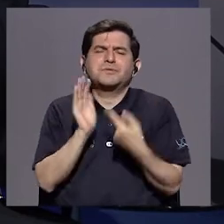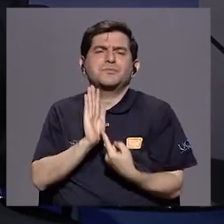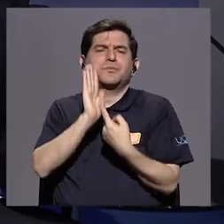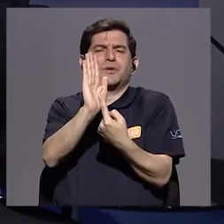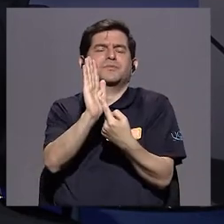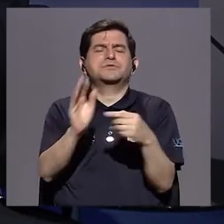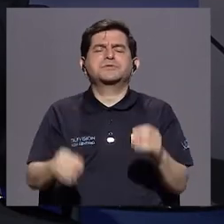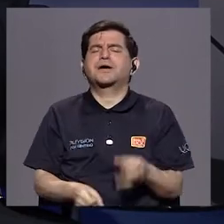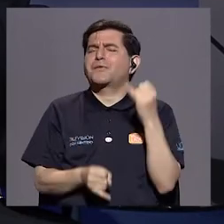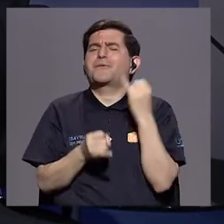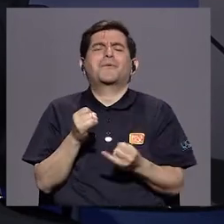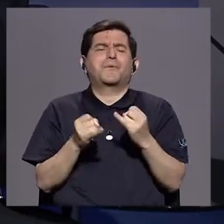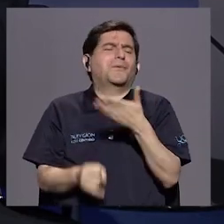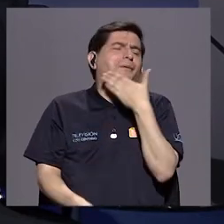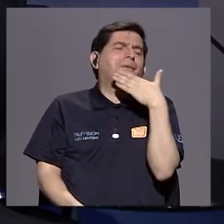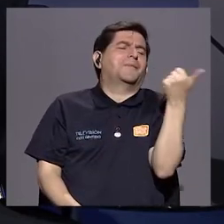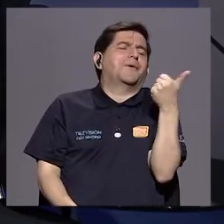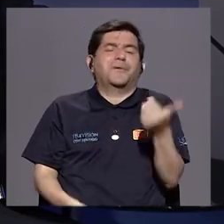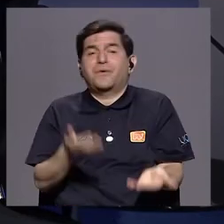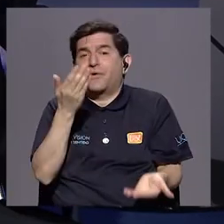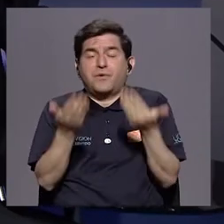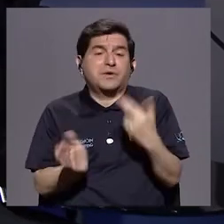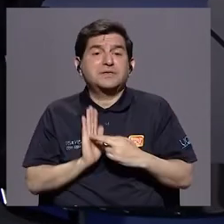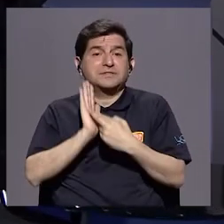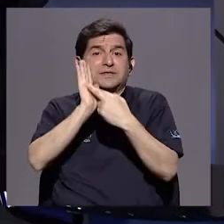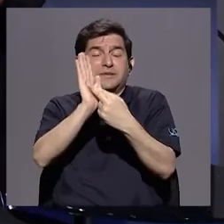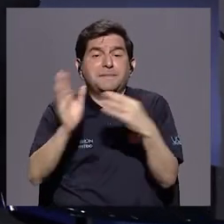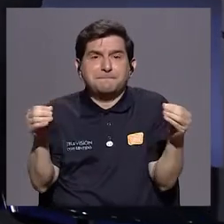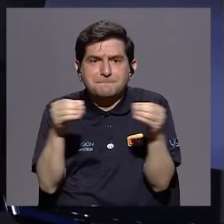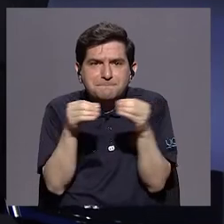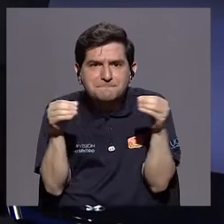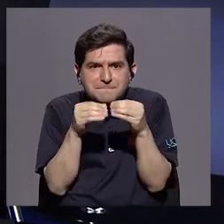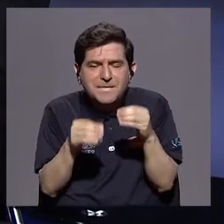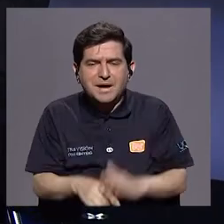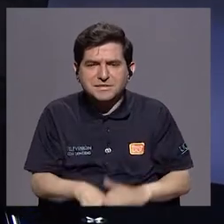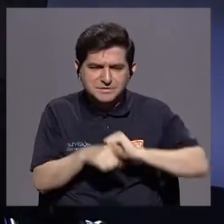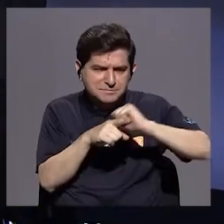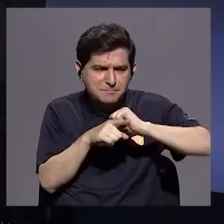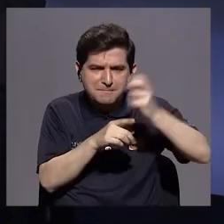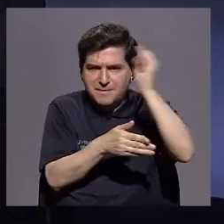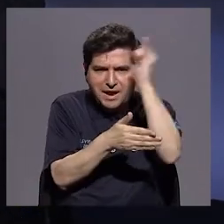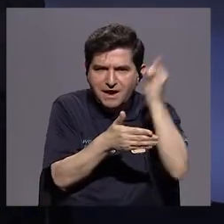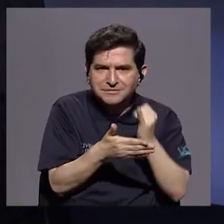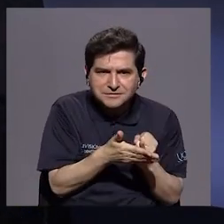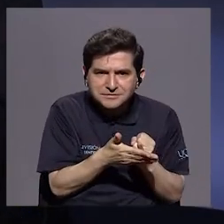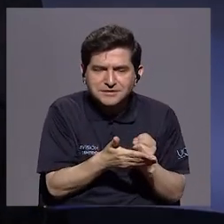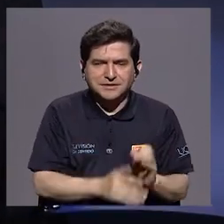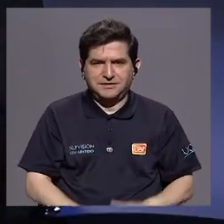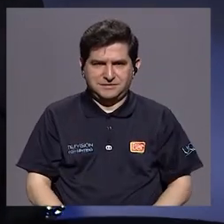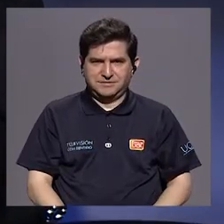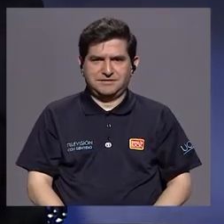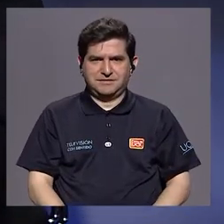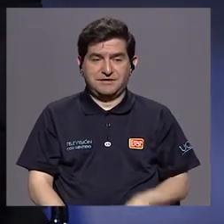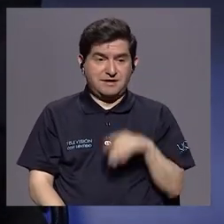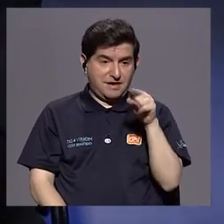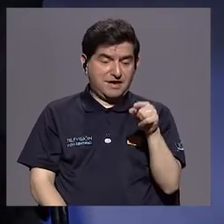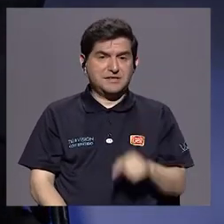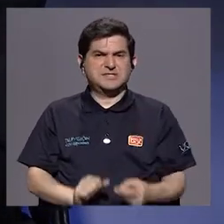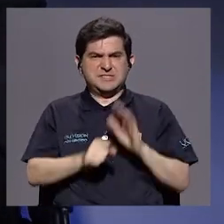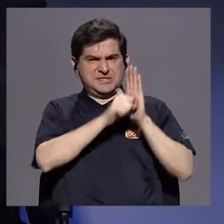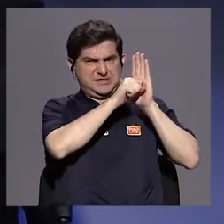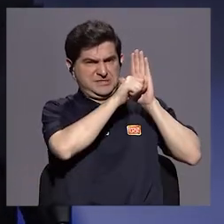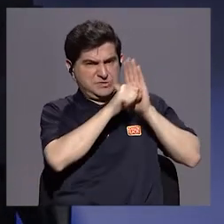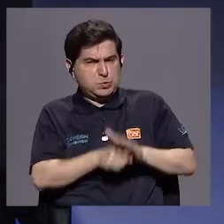enseñar en lo más último y lo mejor y lo que tal vez representa más su práctica artística es es una